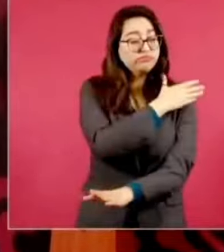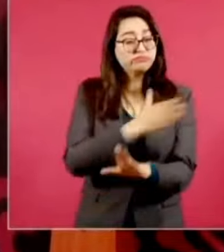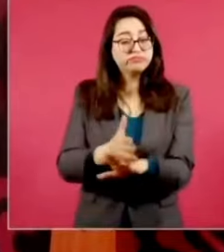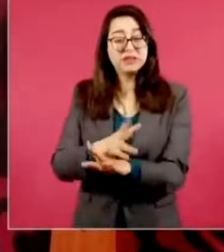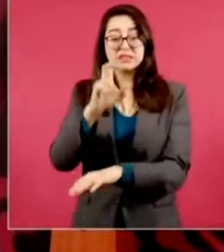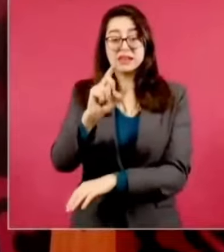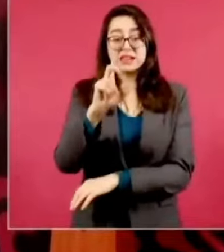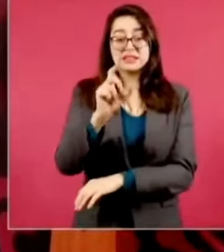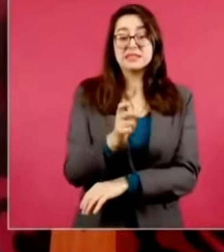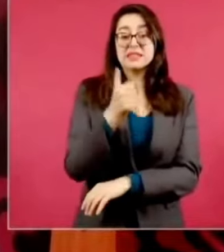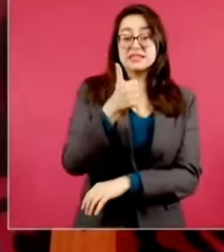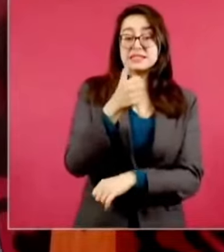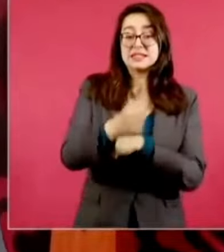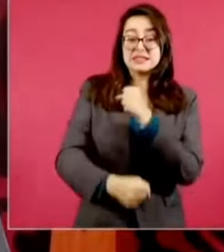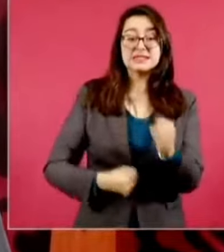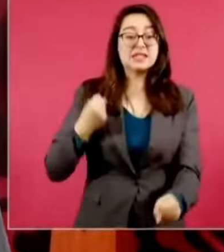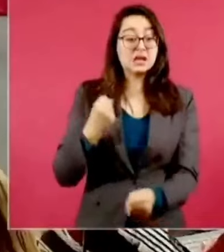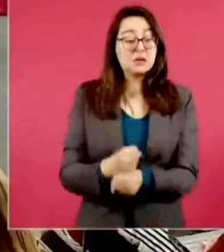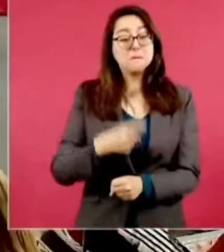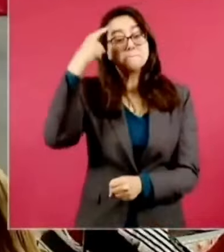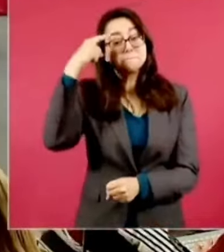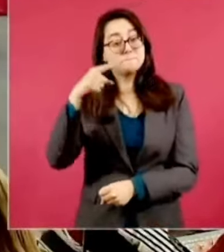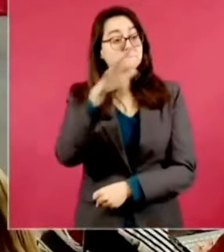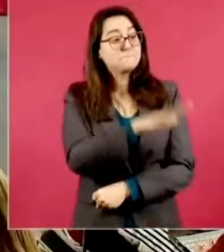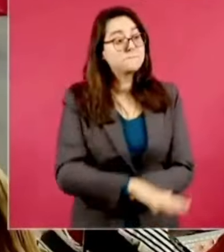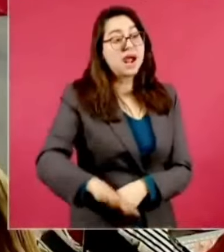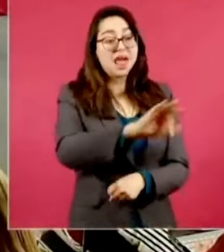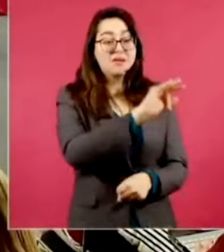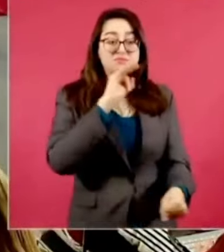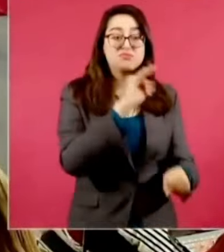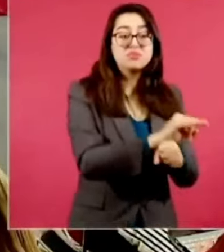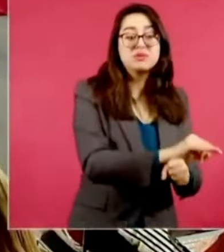Y vamos a las pruebas, que me digan